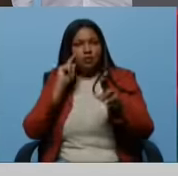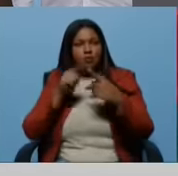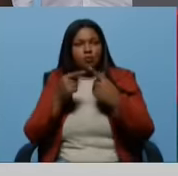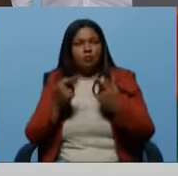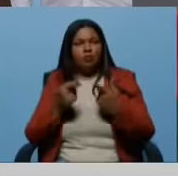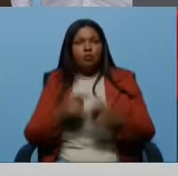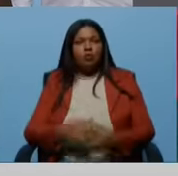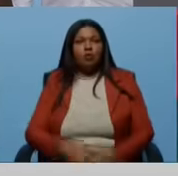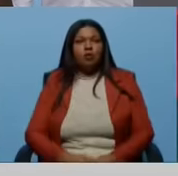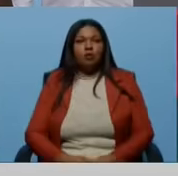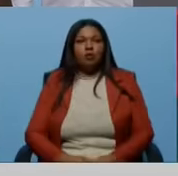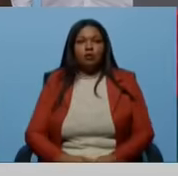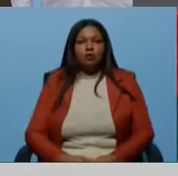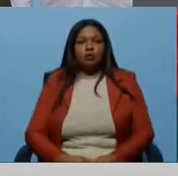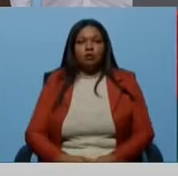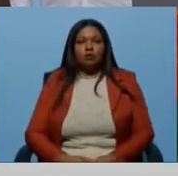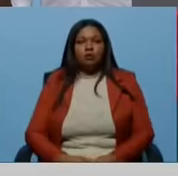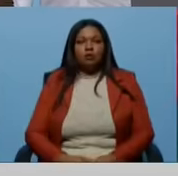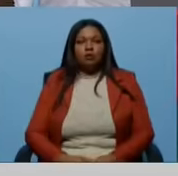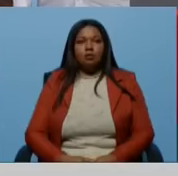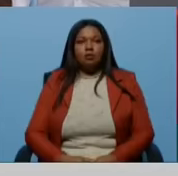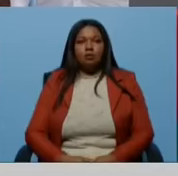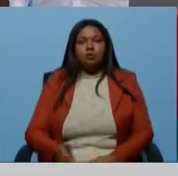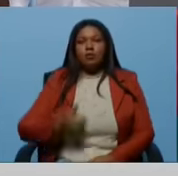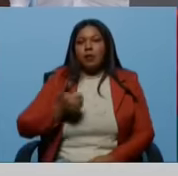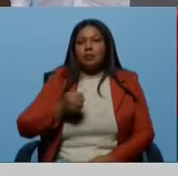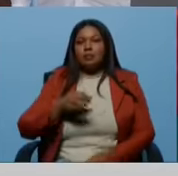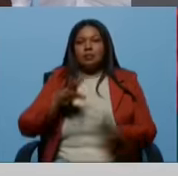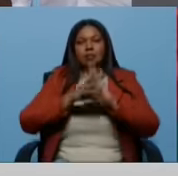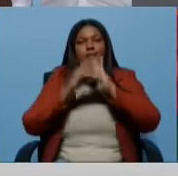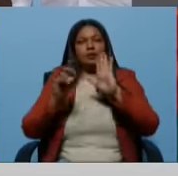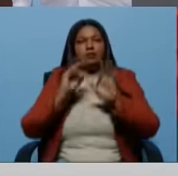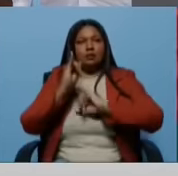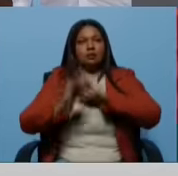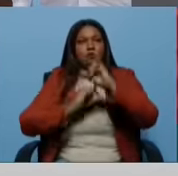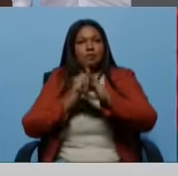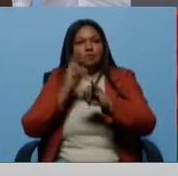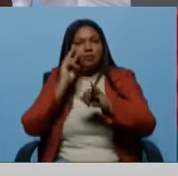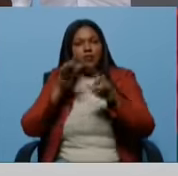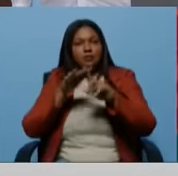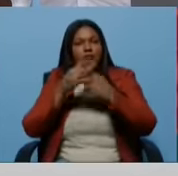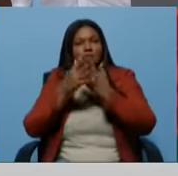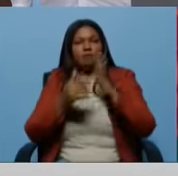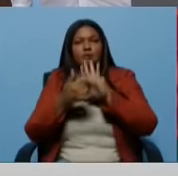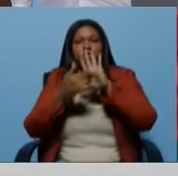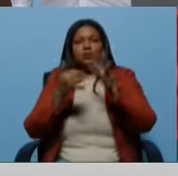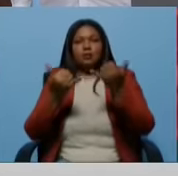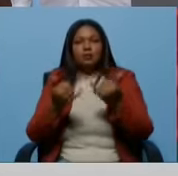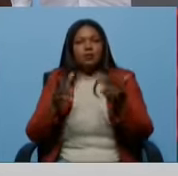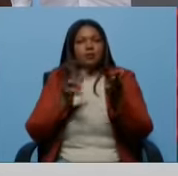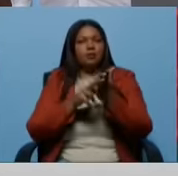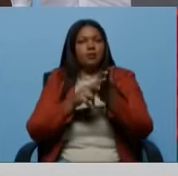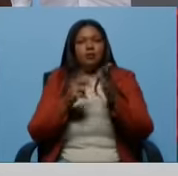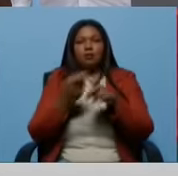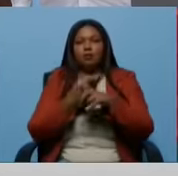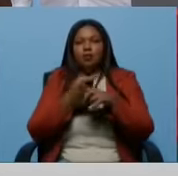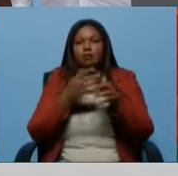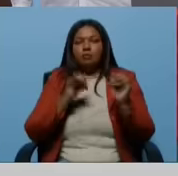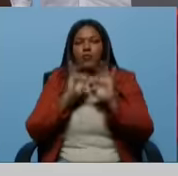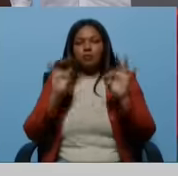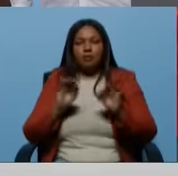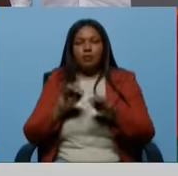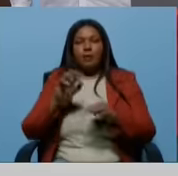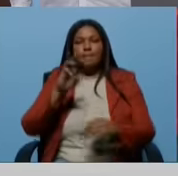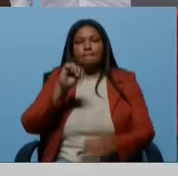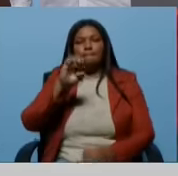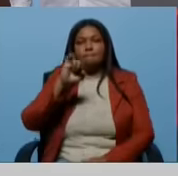respetando cualquier derecho internacional ante esta situación que se presentó, avalado por el gobierno del señor Milei y,